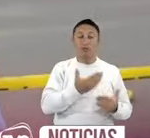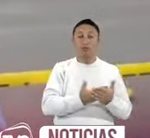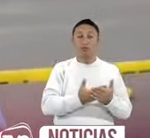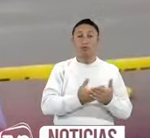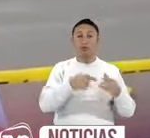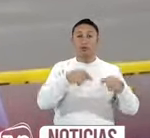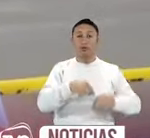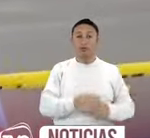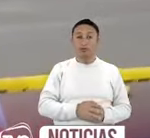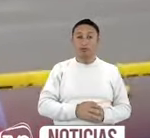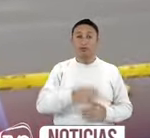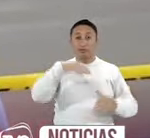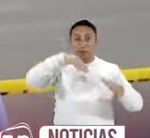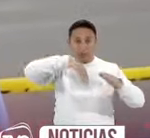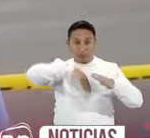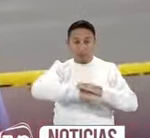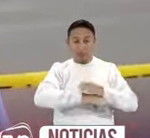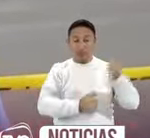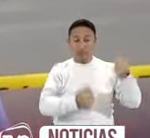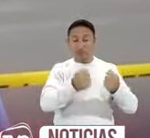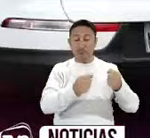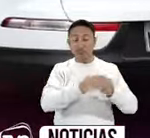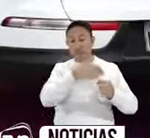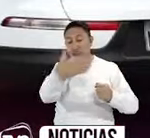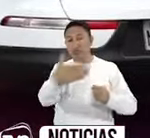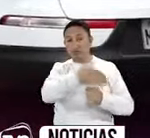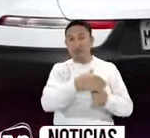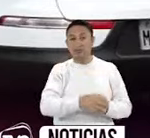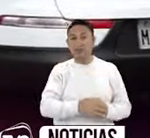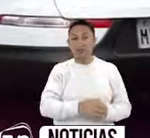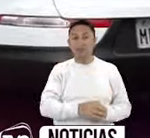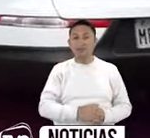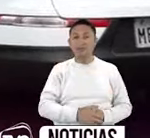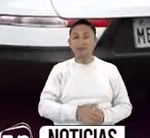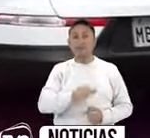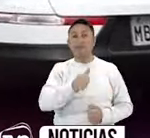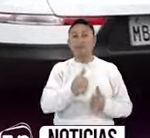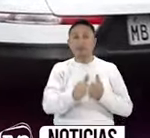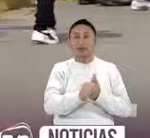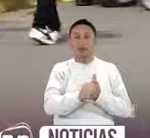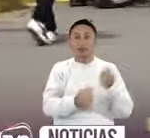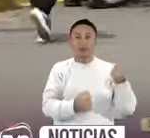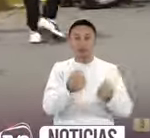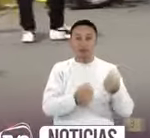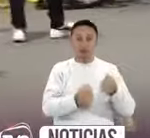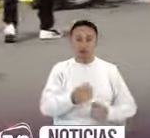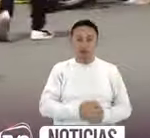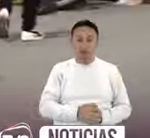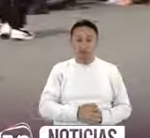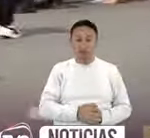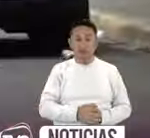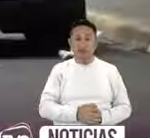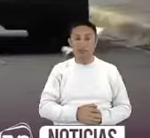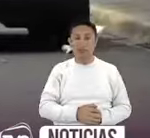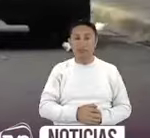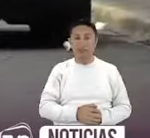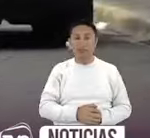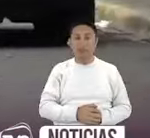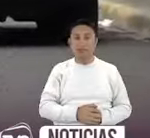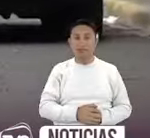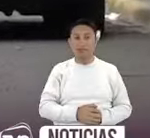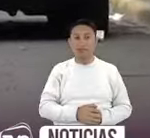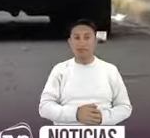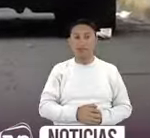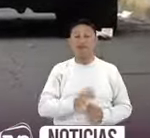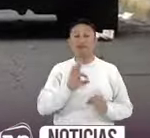debajo del vehículo, otros en la parte de atrás, otros están muy cerca del vehículo y otros cerca del parterre central. Familiares llegaron al lugar